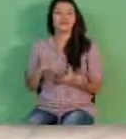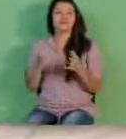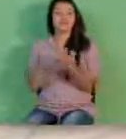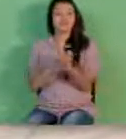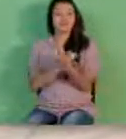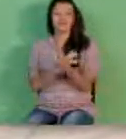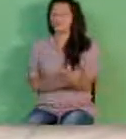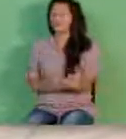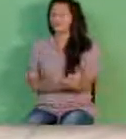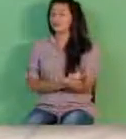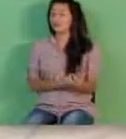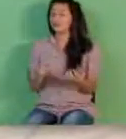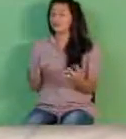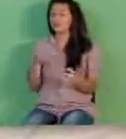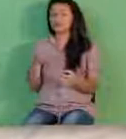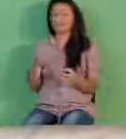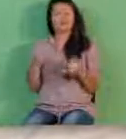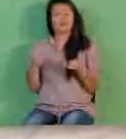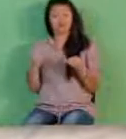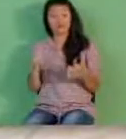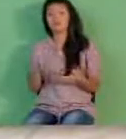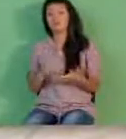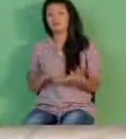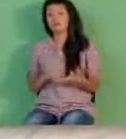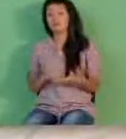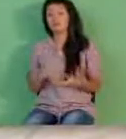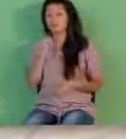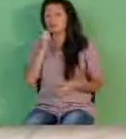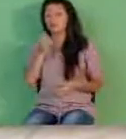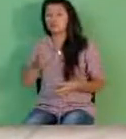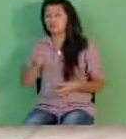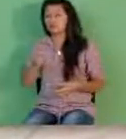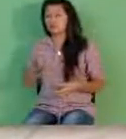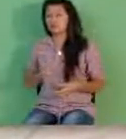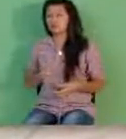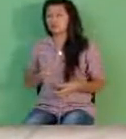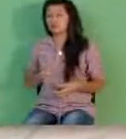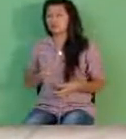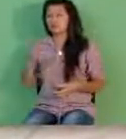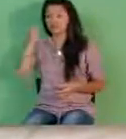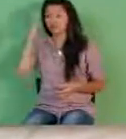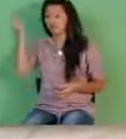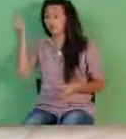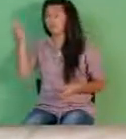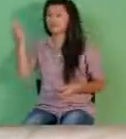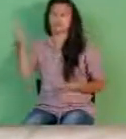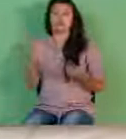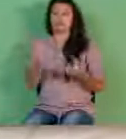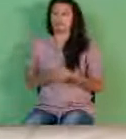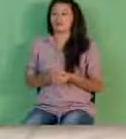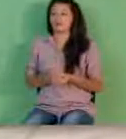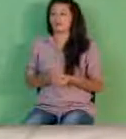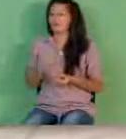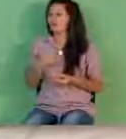lo toma uno de pronto como como en broma aquí pero sí hablando en serio A ver es lógica es la lógica